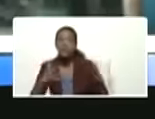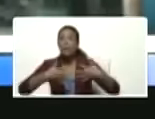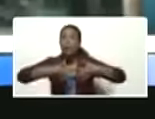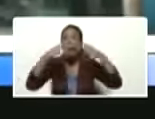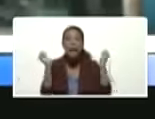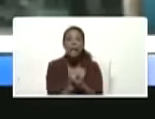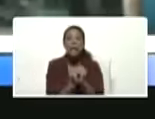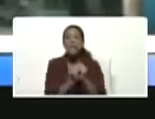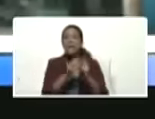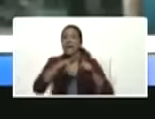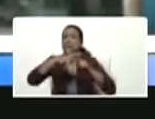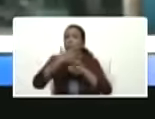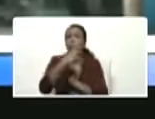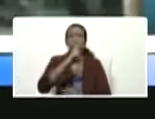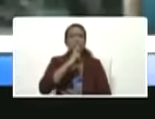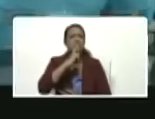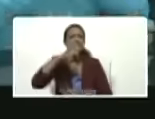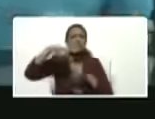guerra.